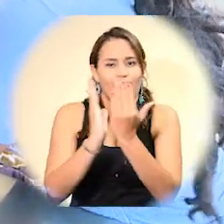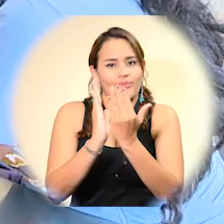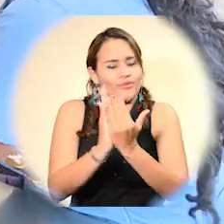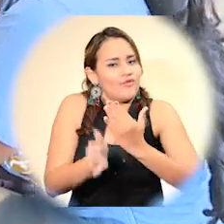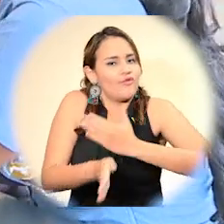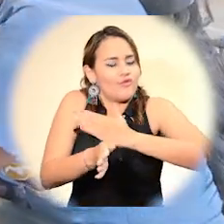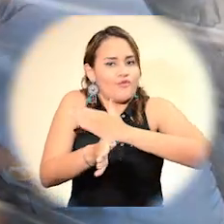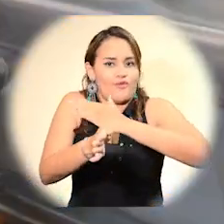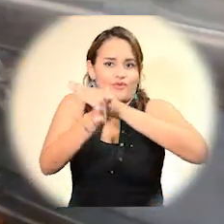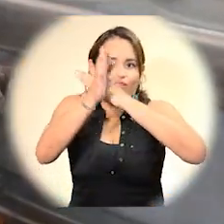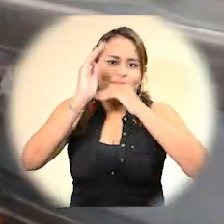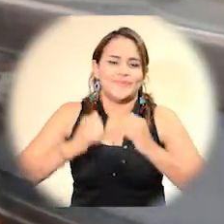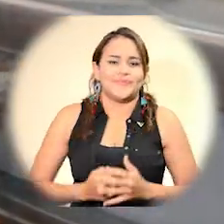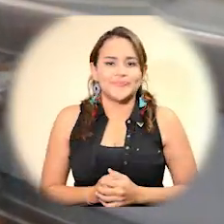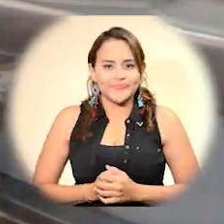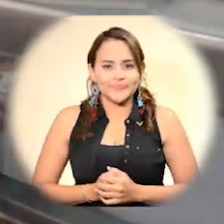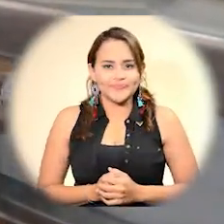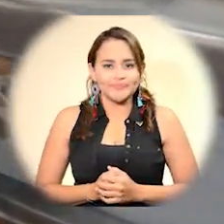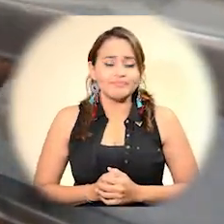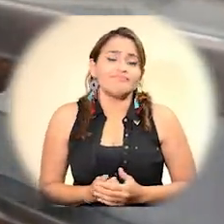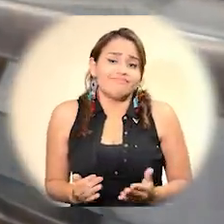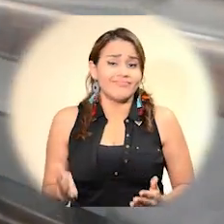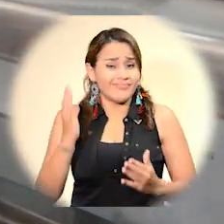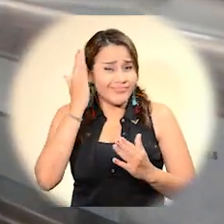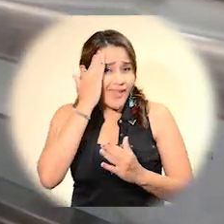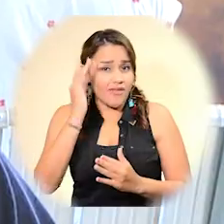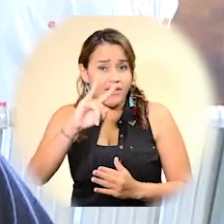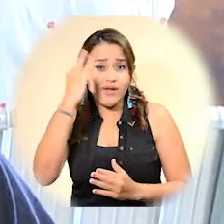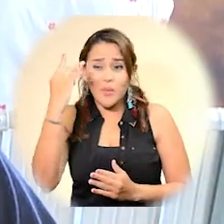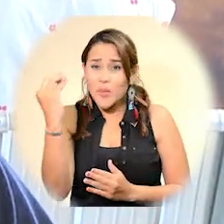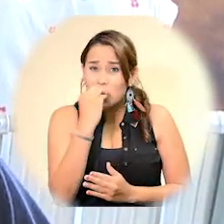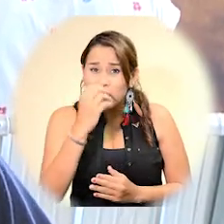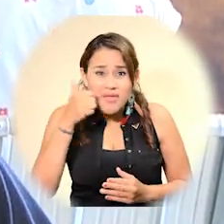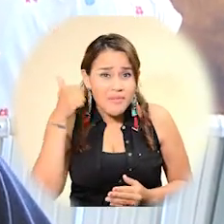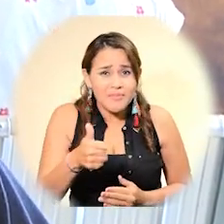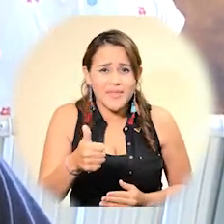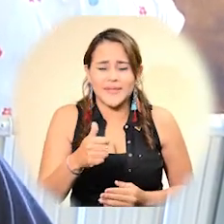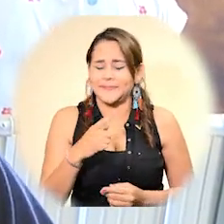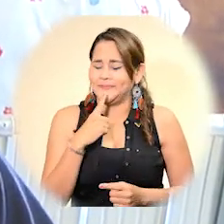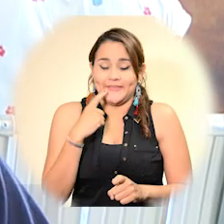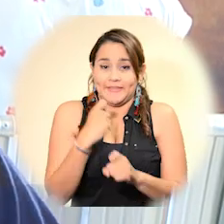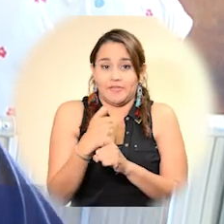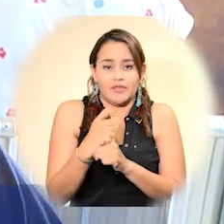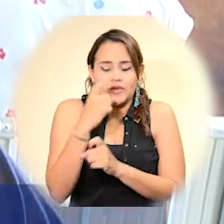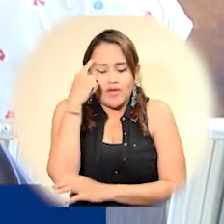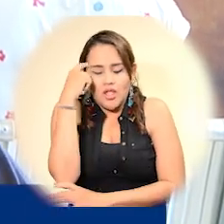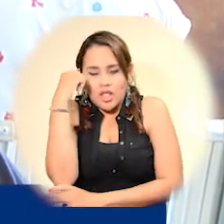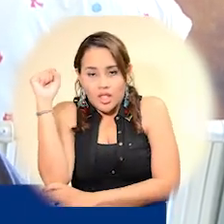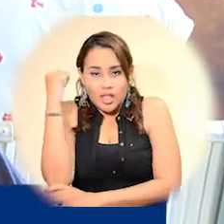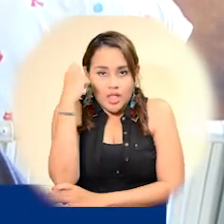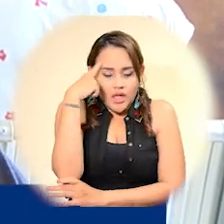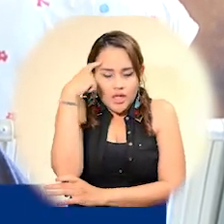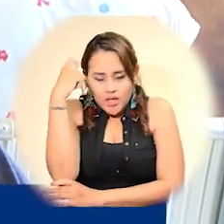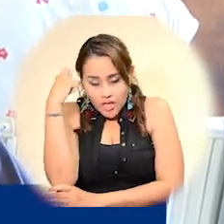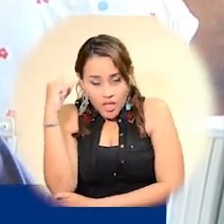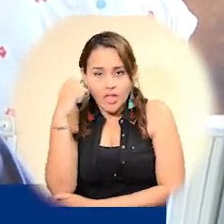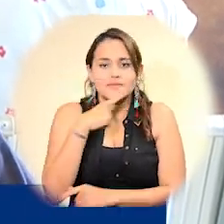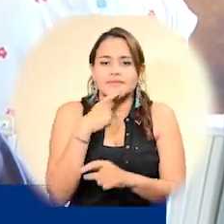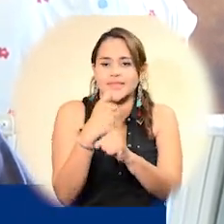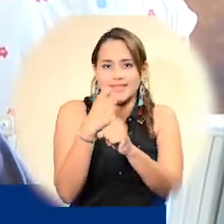mantengamos para continuar nuestra jornada de estudio. Si no nos alimentamos adecuadamente a la hora de estudiar, no nos vamos a concentrar en